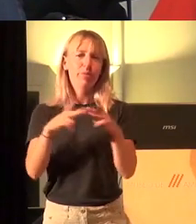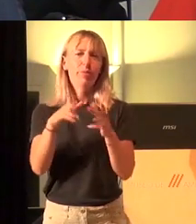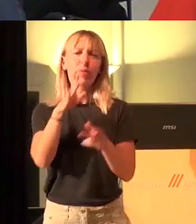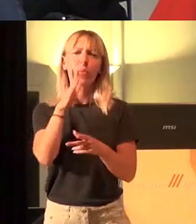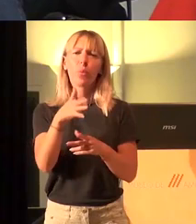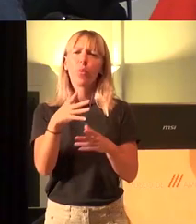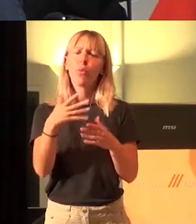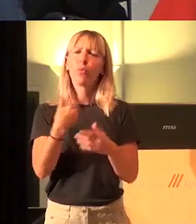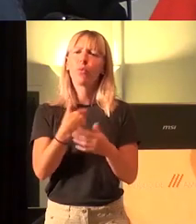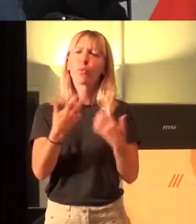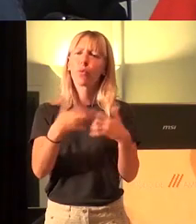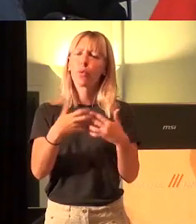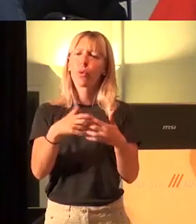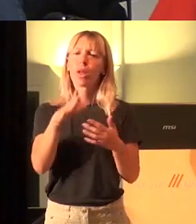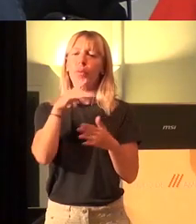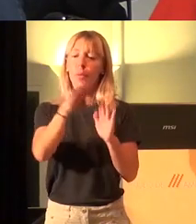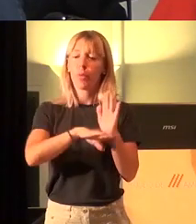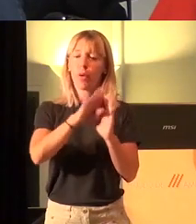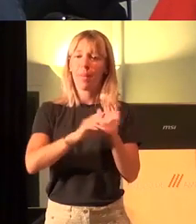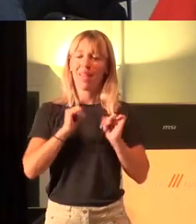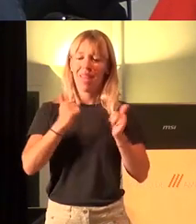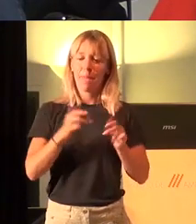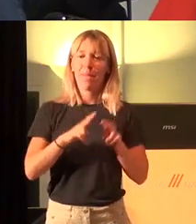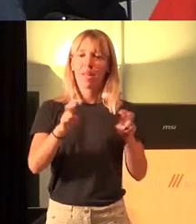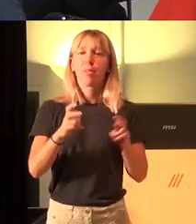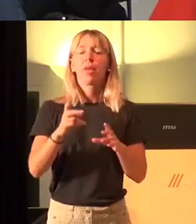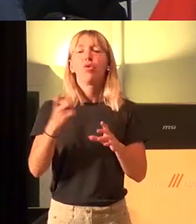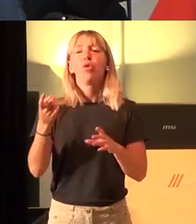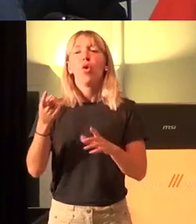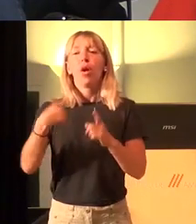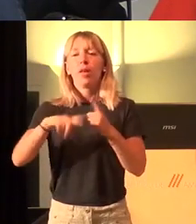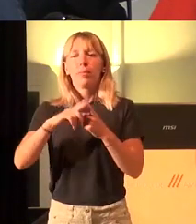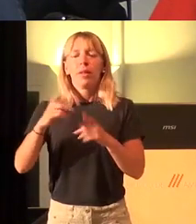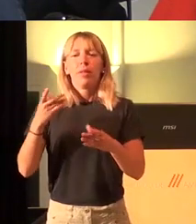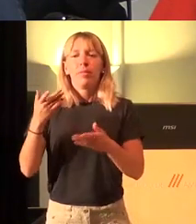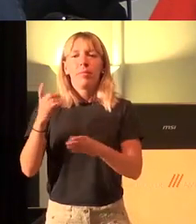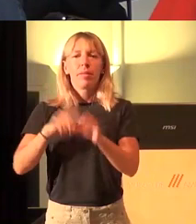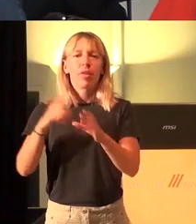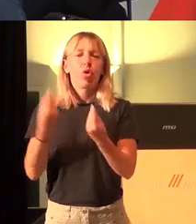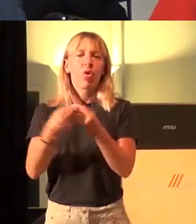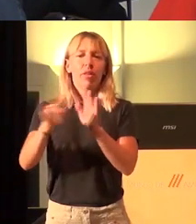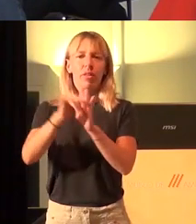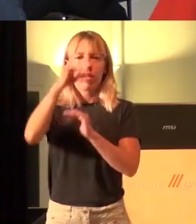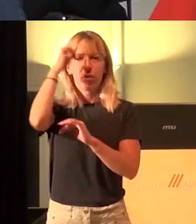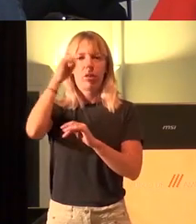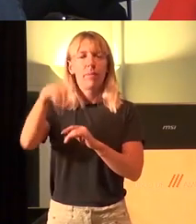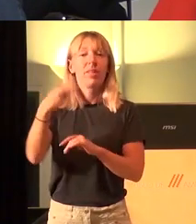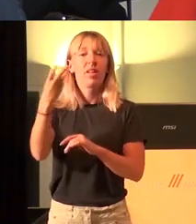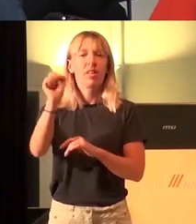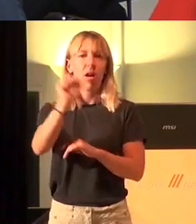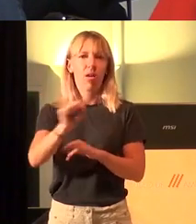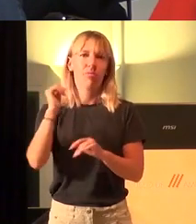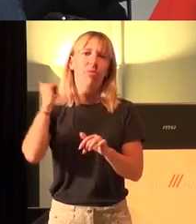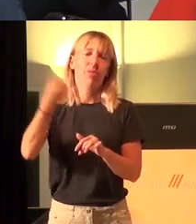qué funciona? Porque además de ese programa de emprendimiento, además de nuestra participación con Acerca Cultura, realmente llevamos 30 años con